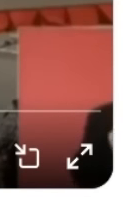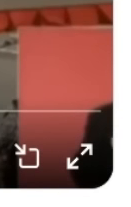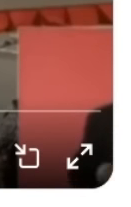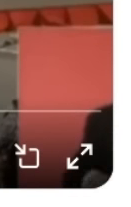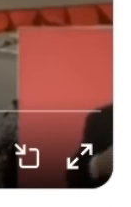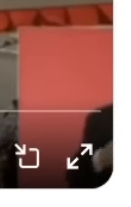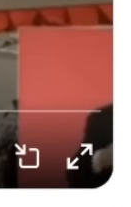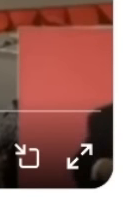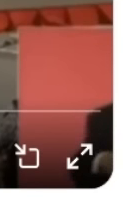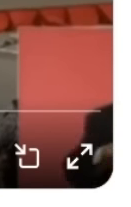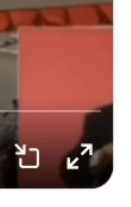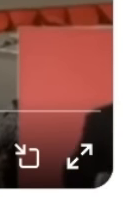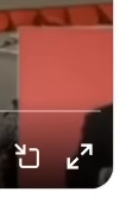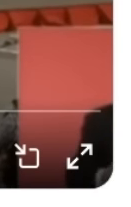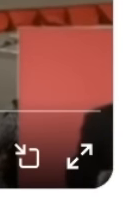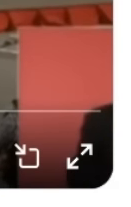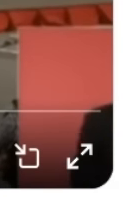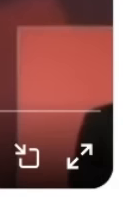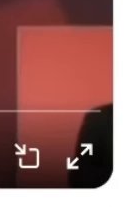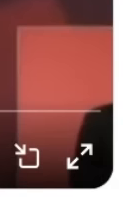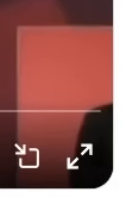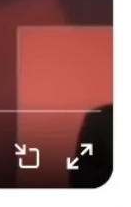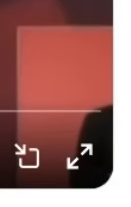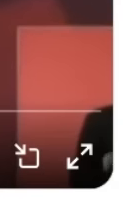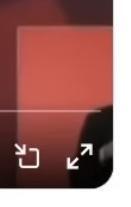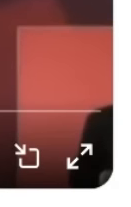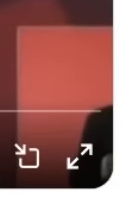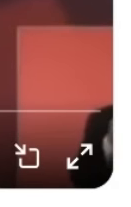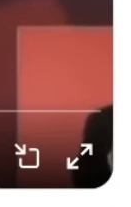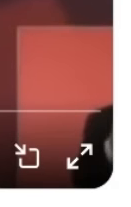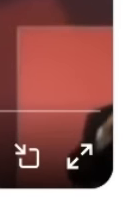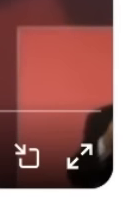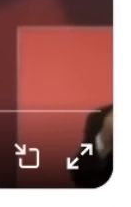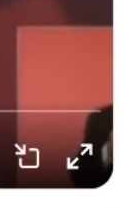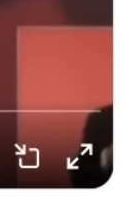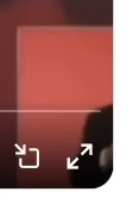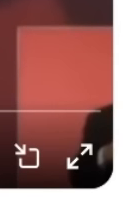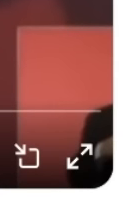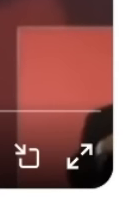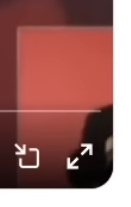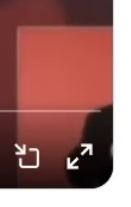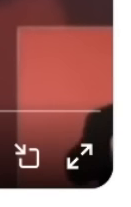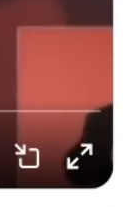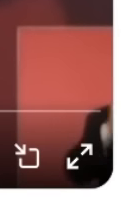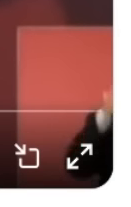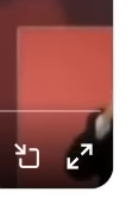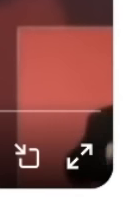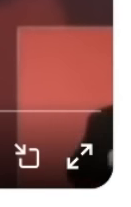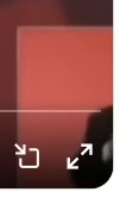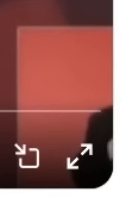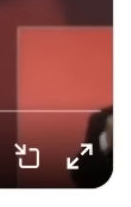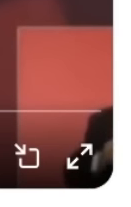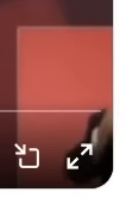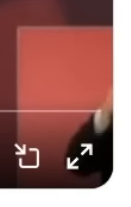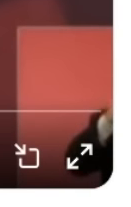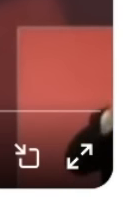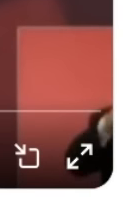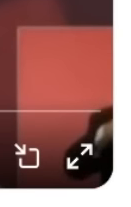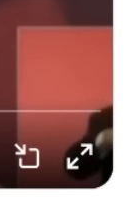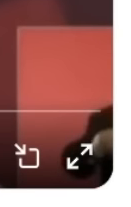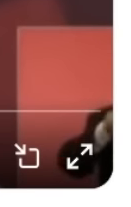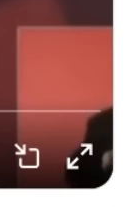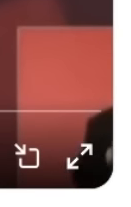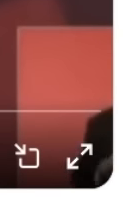en vigor. Un año más con un 1 de mayo que pasará a la historia. Y es que